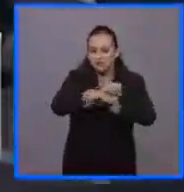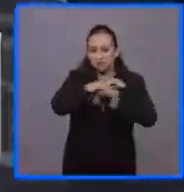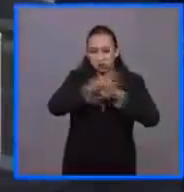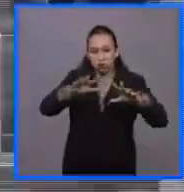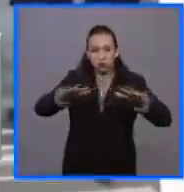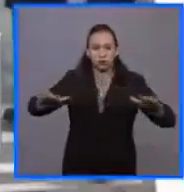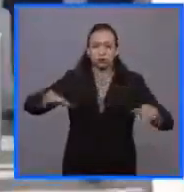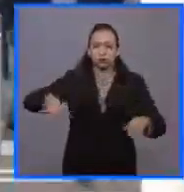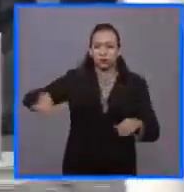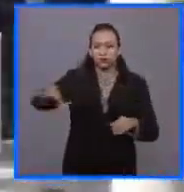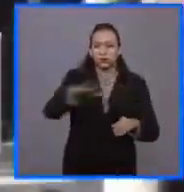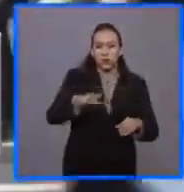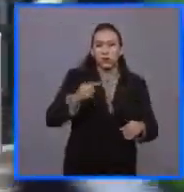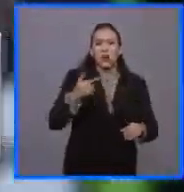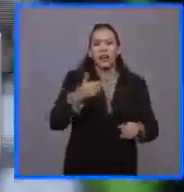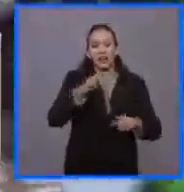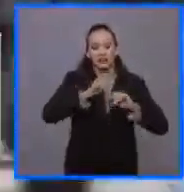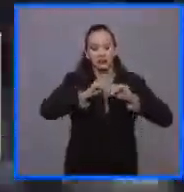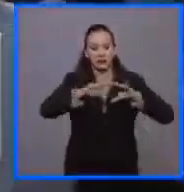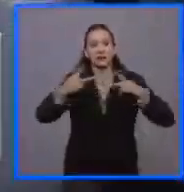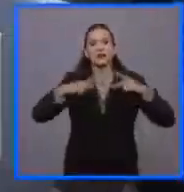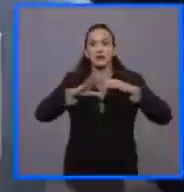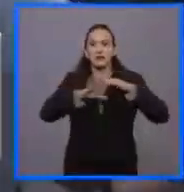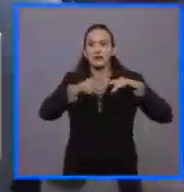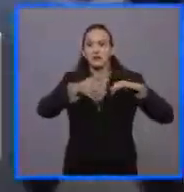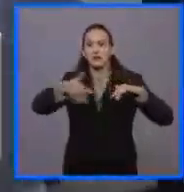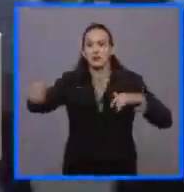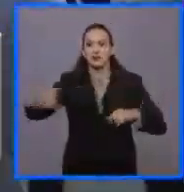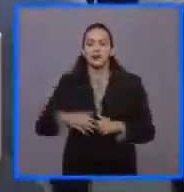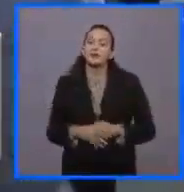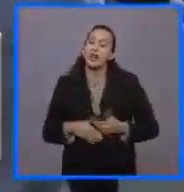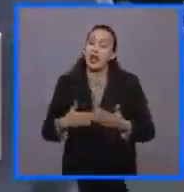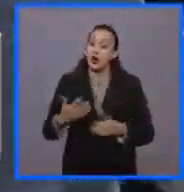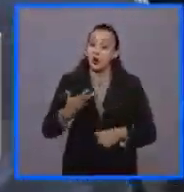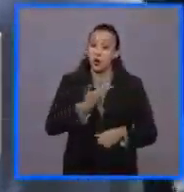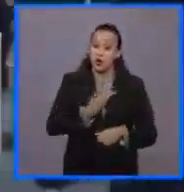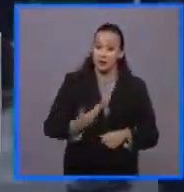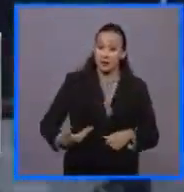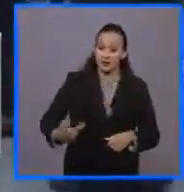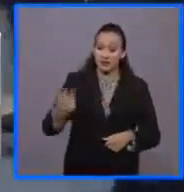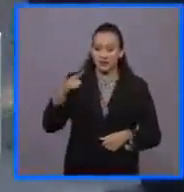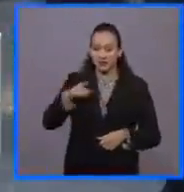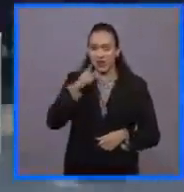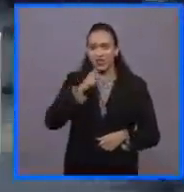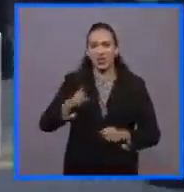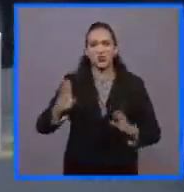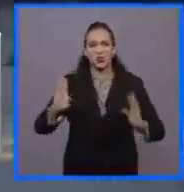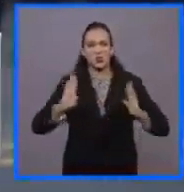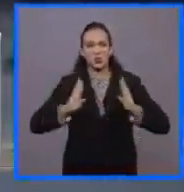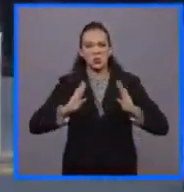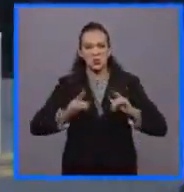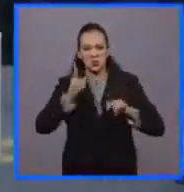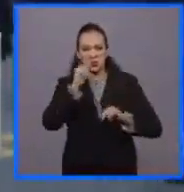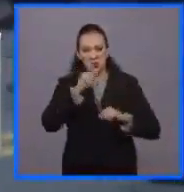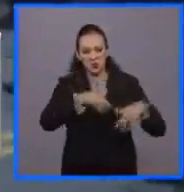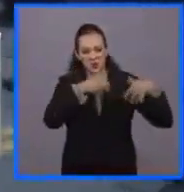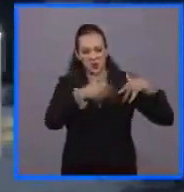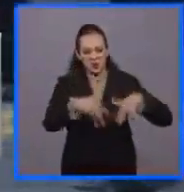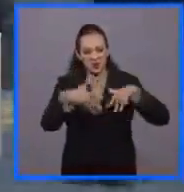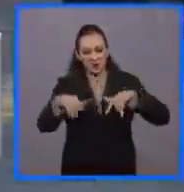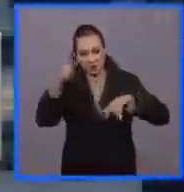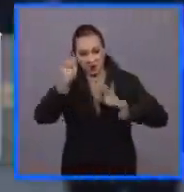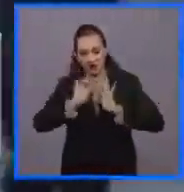goma para dispersar a los manifestantes. El gobierno de Trump aumentó el despliegue de elementos de las Fuerzas Armadas para resguardar